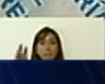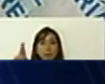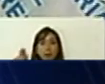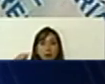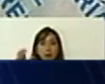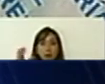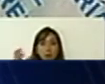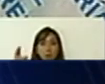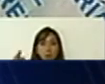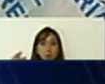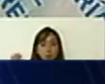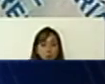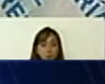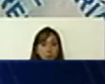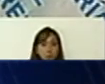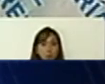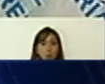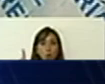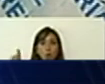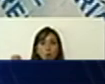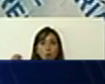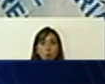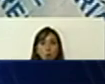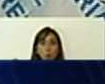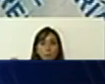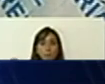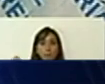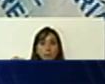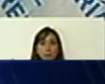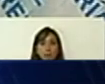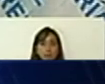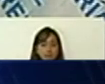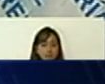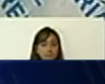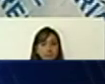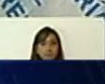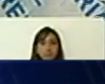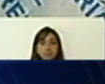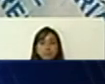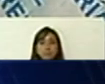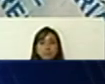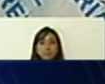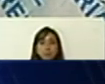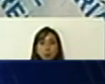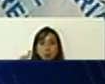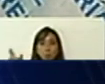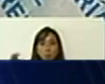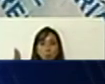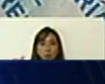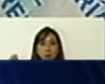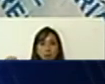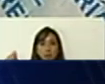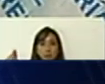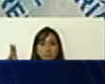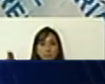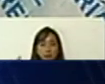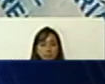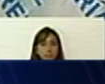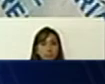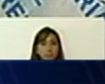José Velázquez López, Carlos José Balsa Guanipa, Ricardo Alfredo